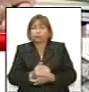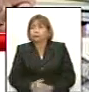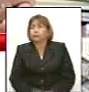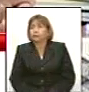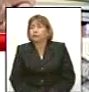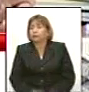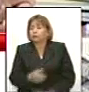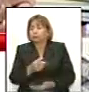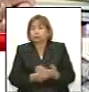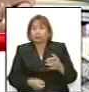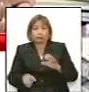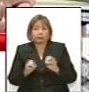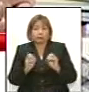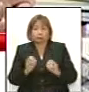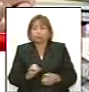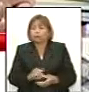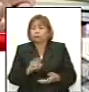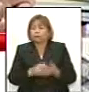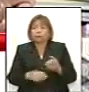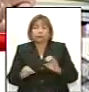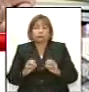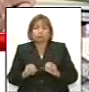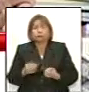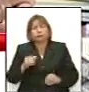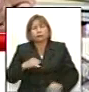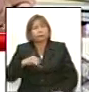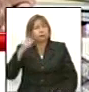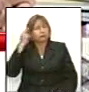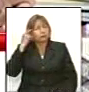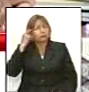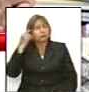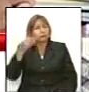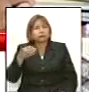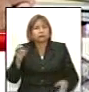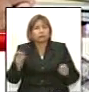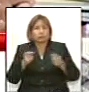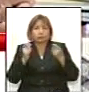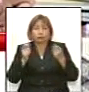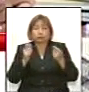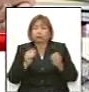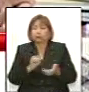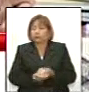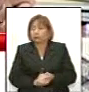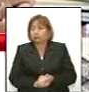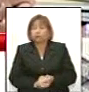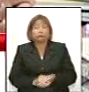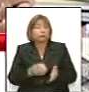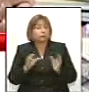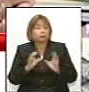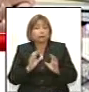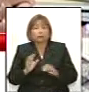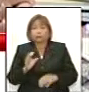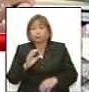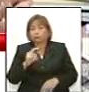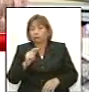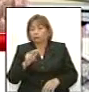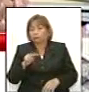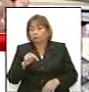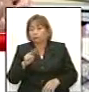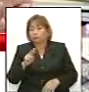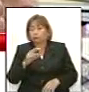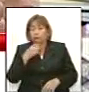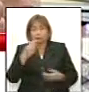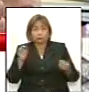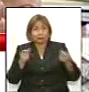del presupuesto que va a salir. Yo creo que si vamos a celebrar el Bicentenario, lo tenemos